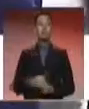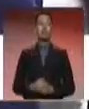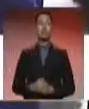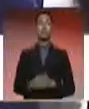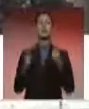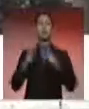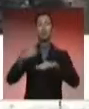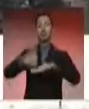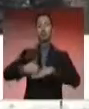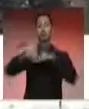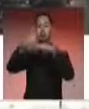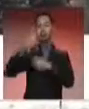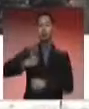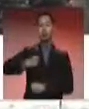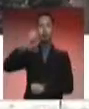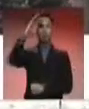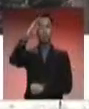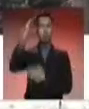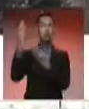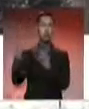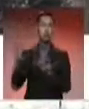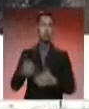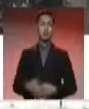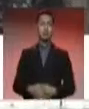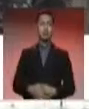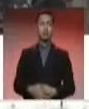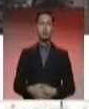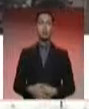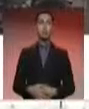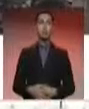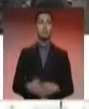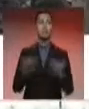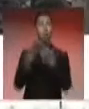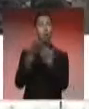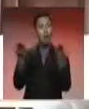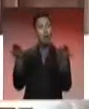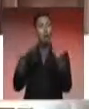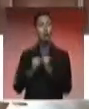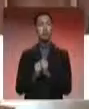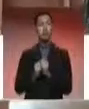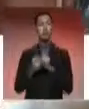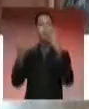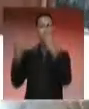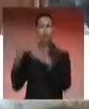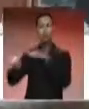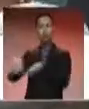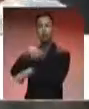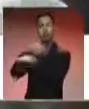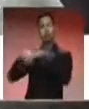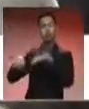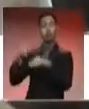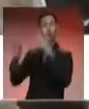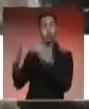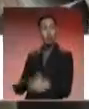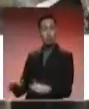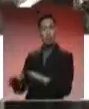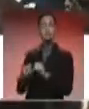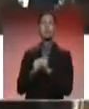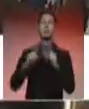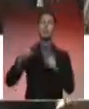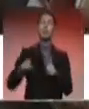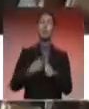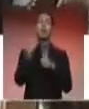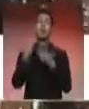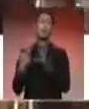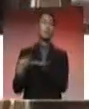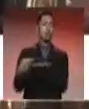altos mandos de las Fuerzas Armadas y la Policía Nacional, los cuales al cabo de la ceremonia sostuvieron la primera reunión oficial con el